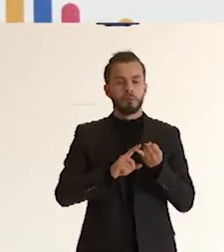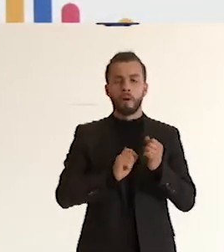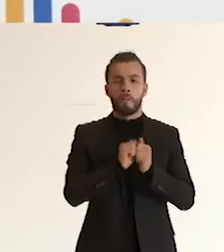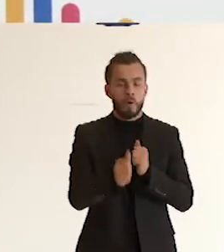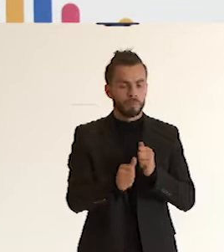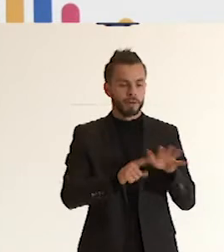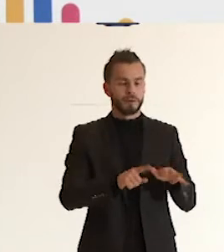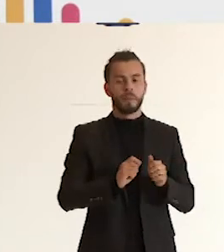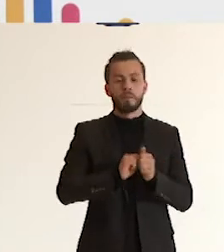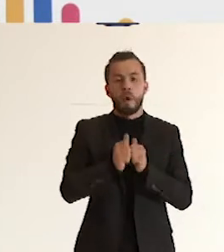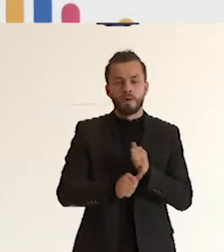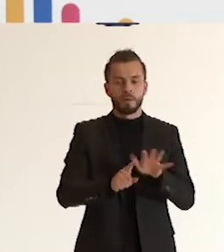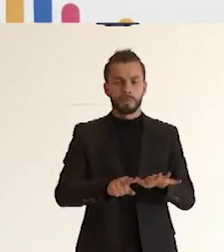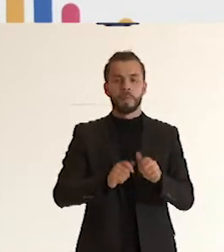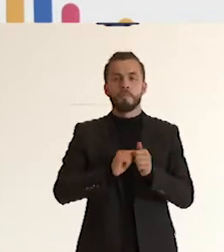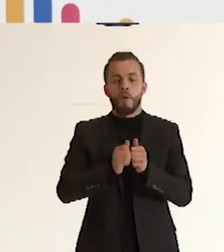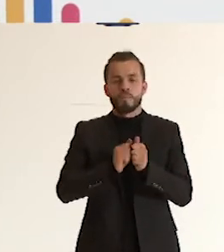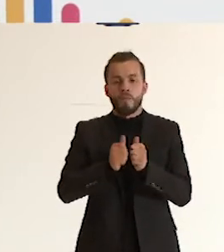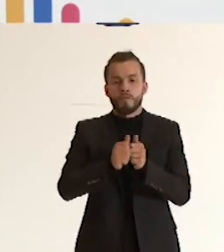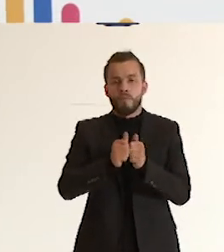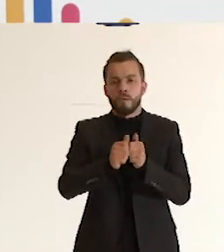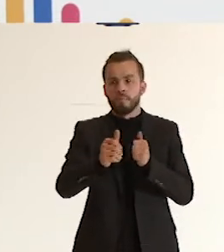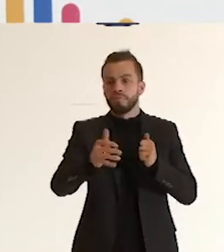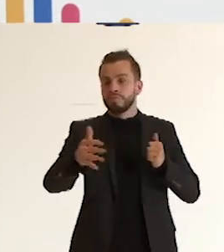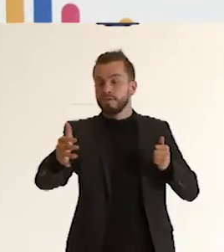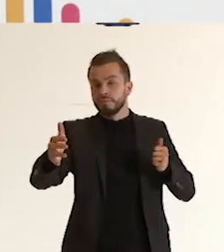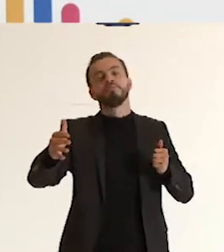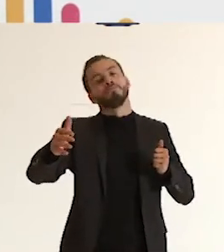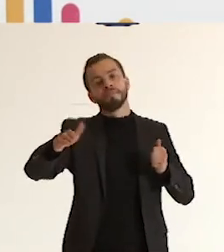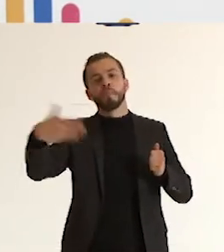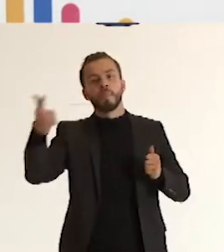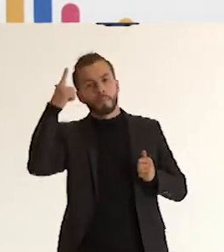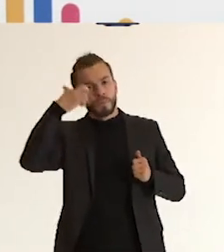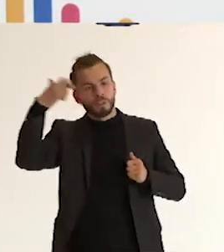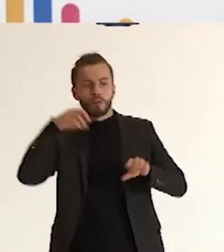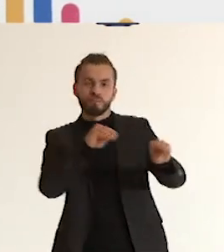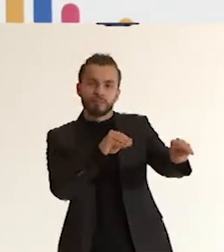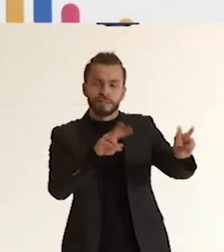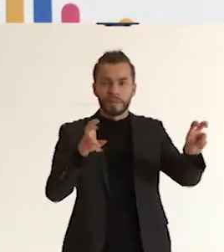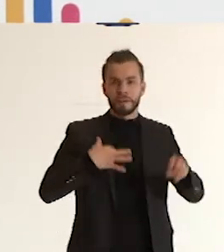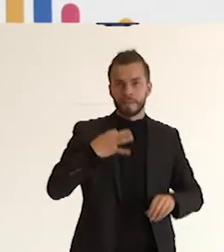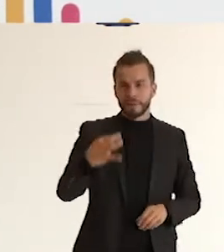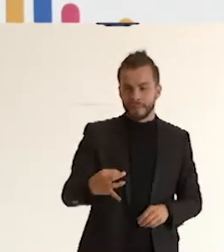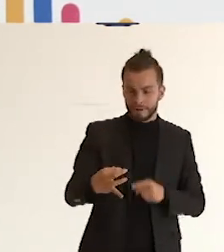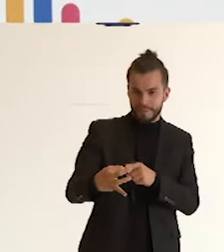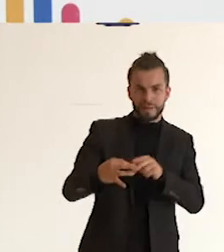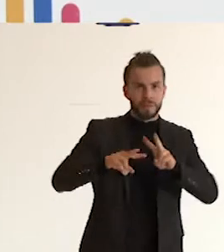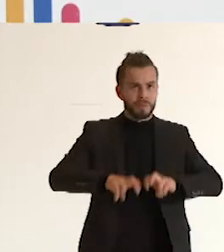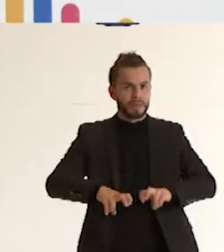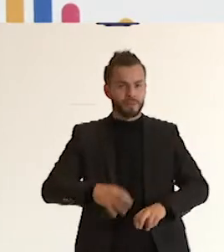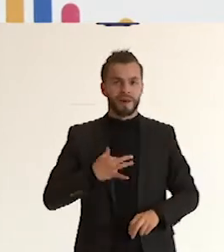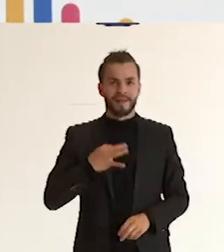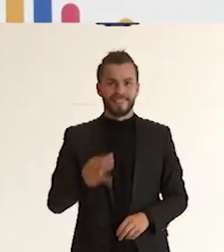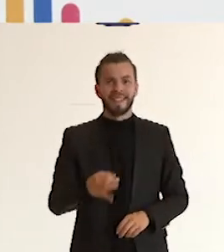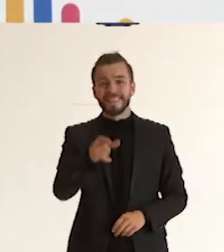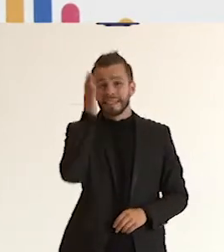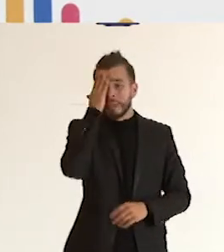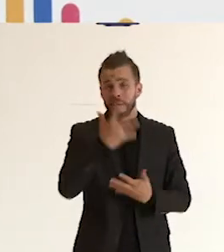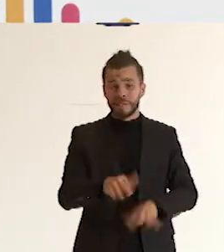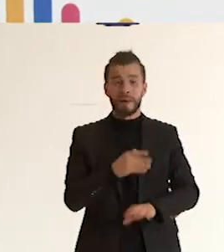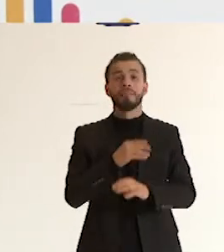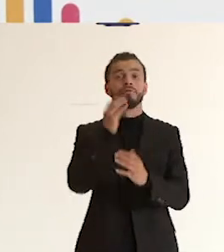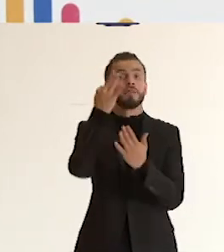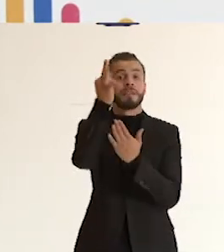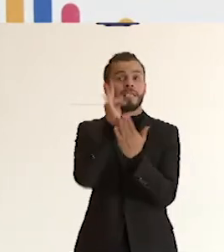ocuparnos de los ámbitos profesionales de la ética de la investigación cuando se están acercando a su proyecto de final de carrera y